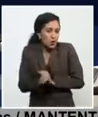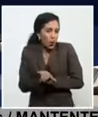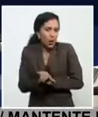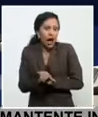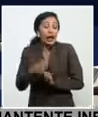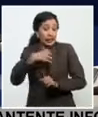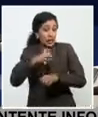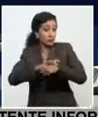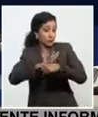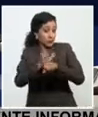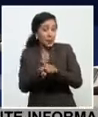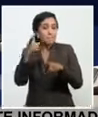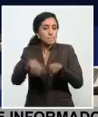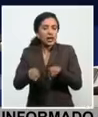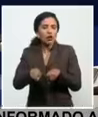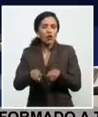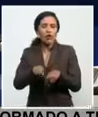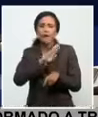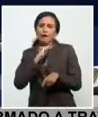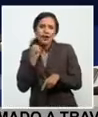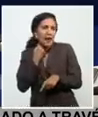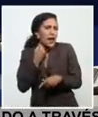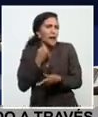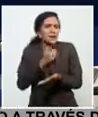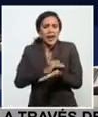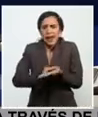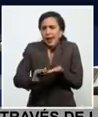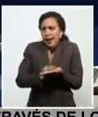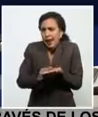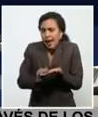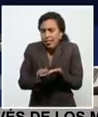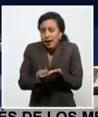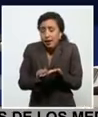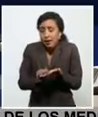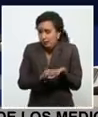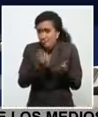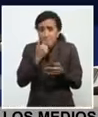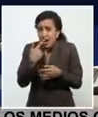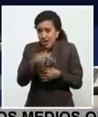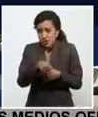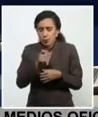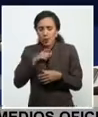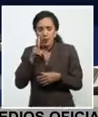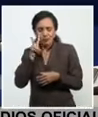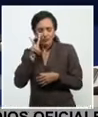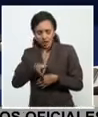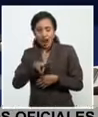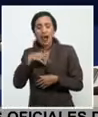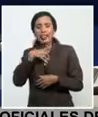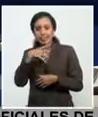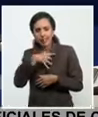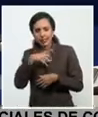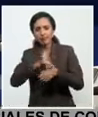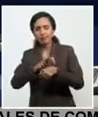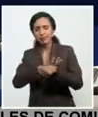sintomático, la detección de la infección con síntomas o sin síntomas, más que eso, son los factores que nos